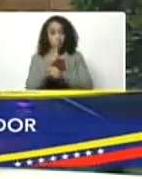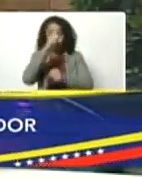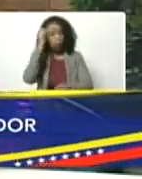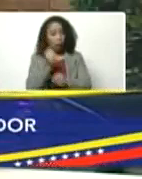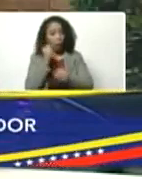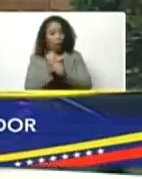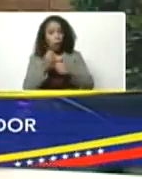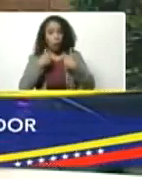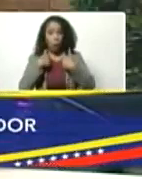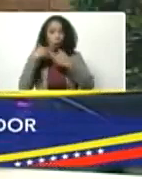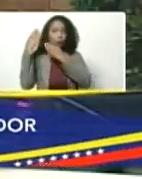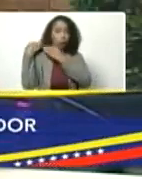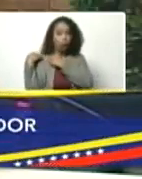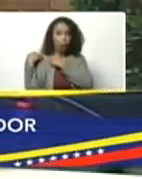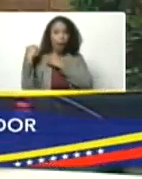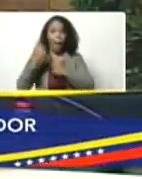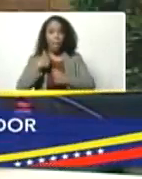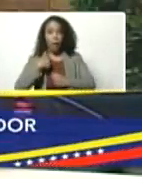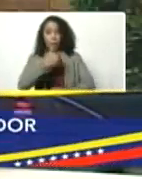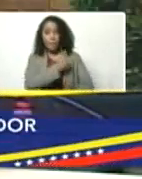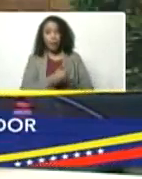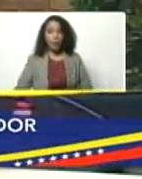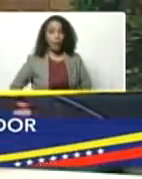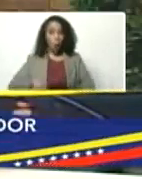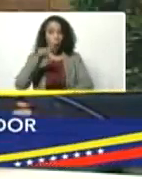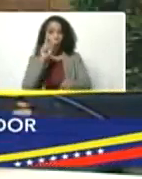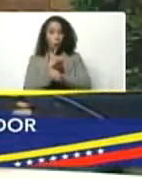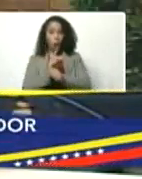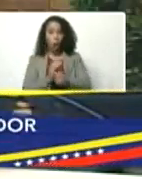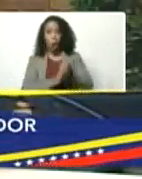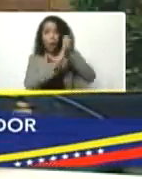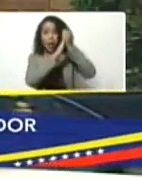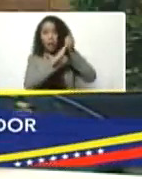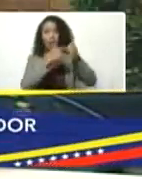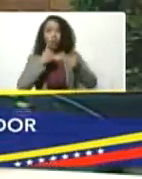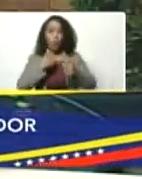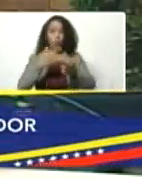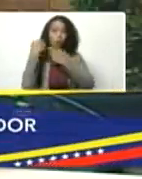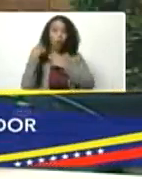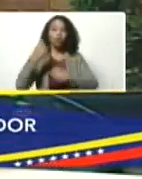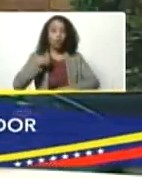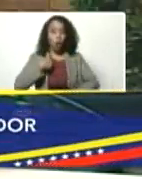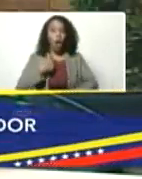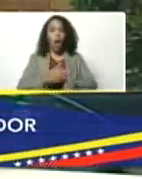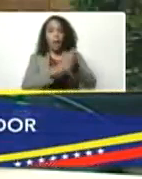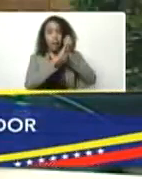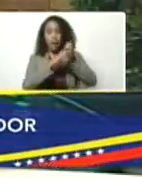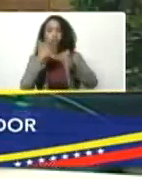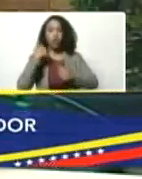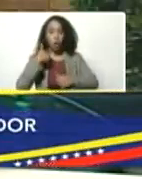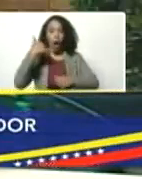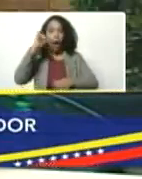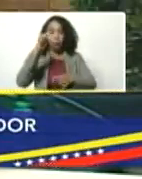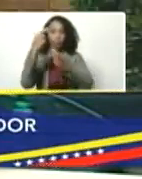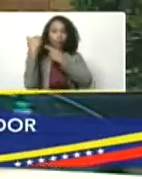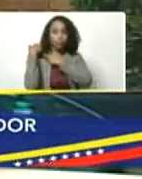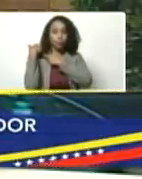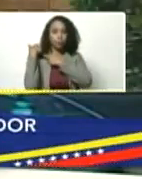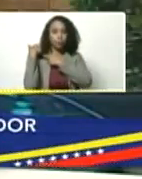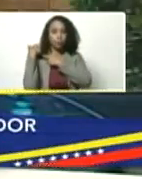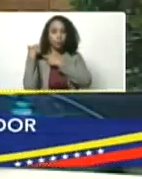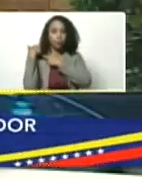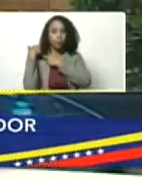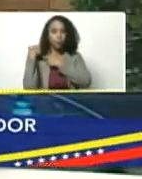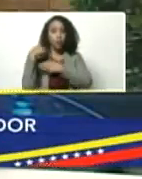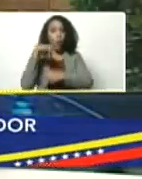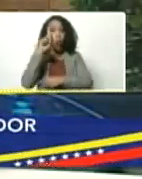este caso, que me corresponde como presidente, conductor, tengo la batuta, tengo la rienda.